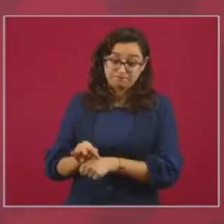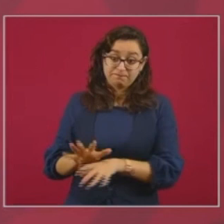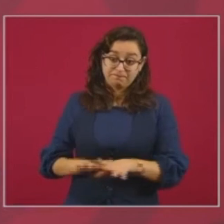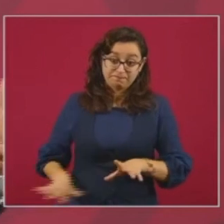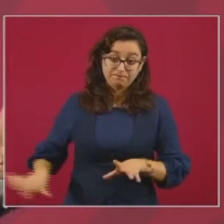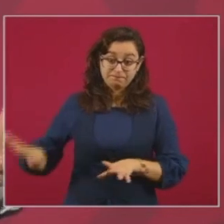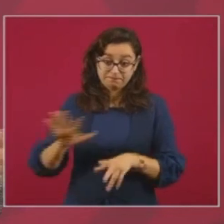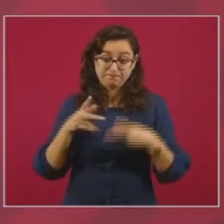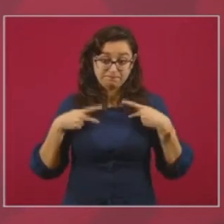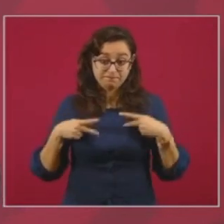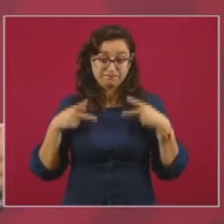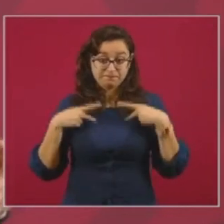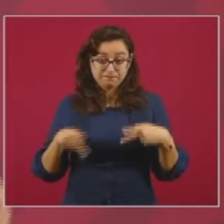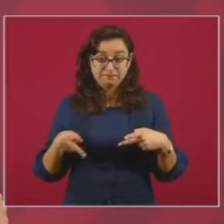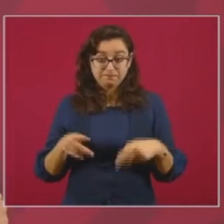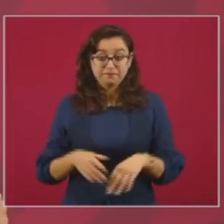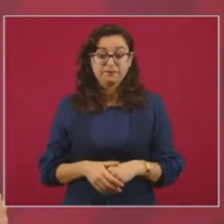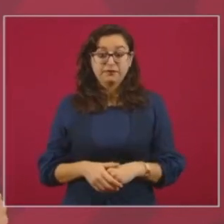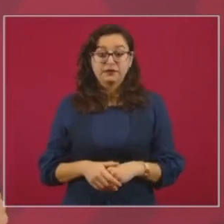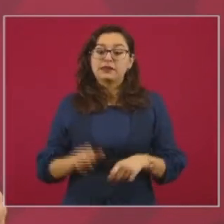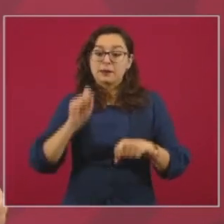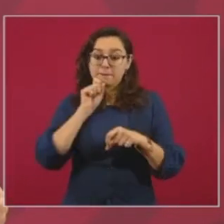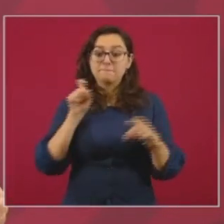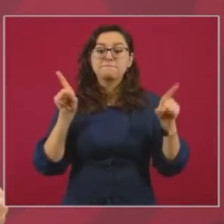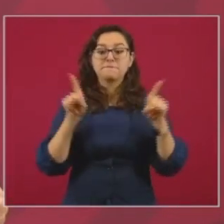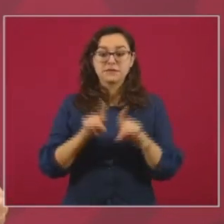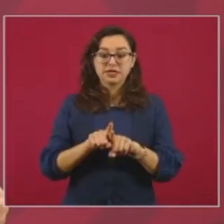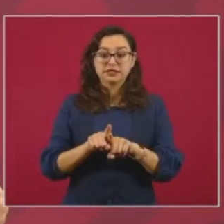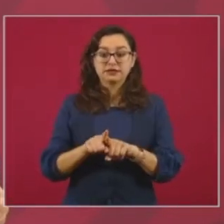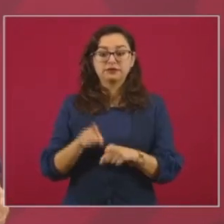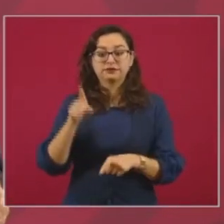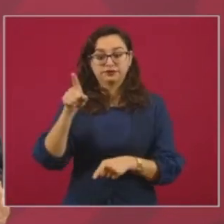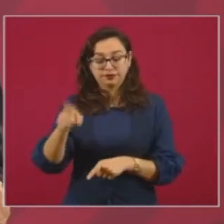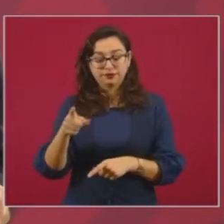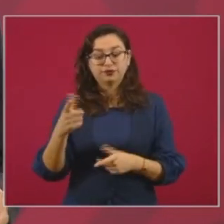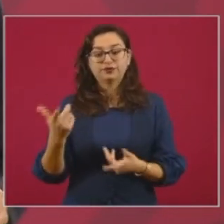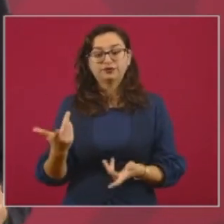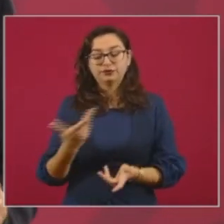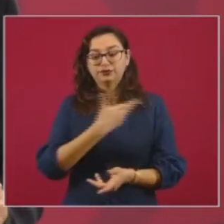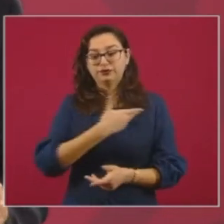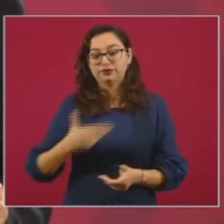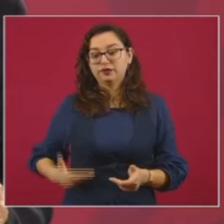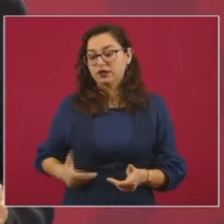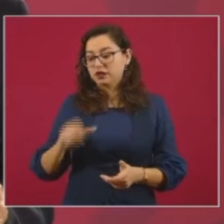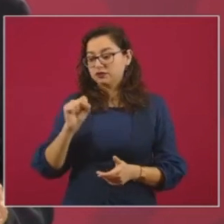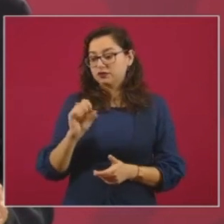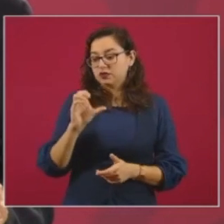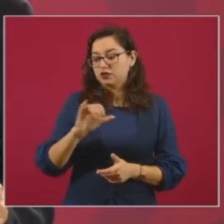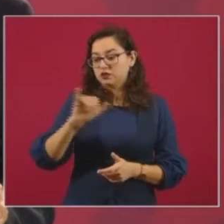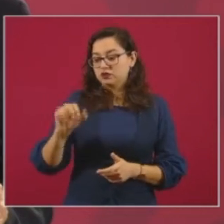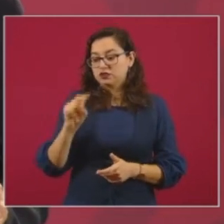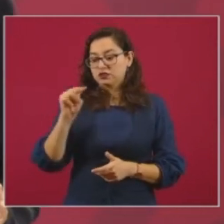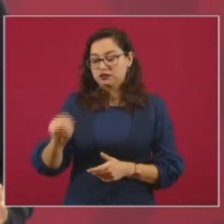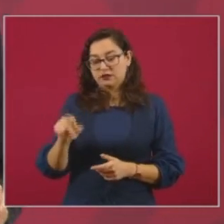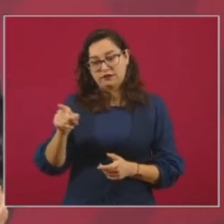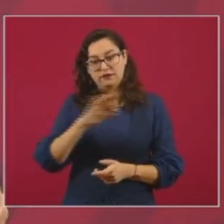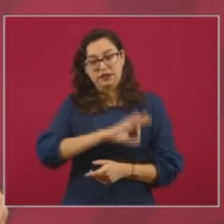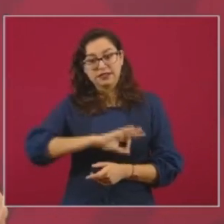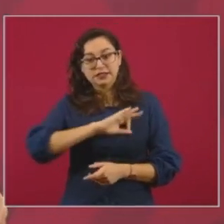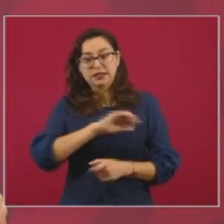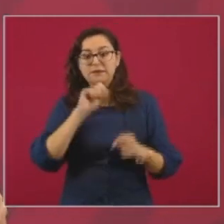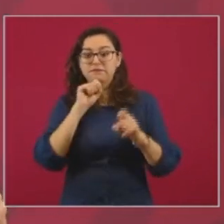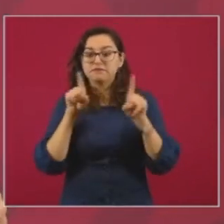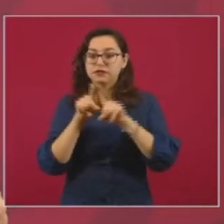Entonces, también pues felicitar al ministro, presidente de la Suprema Corte, a todos los ministros, a todos